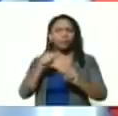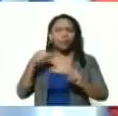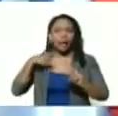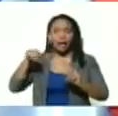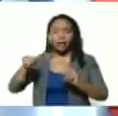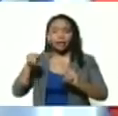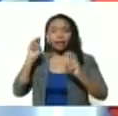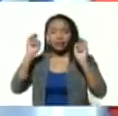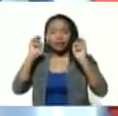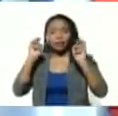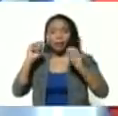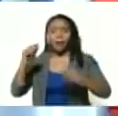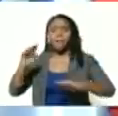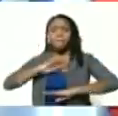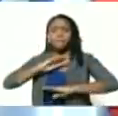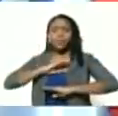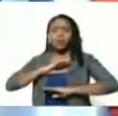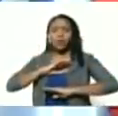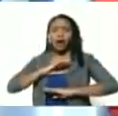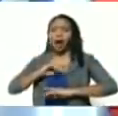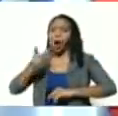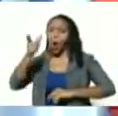caso beneficiará al delincuente.